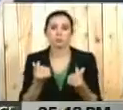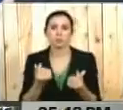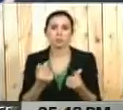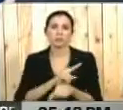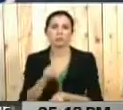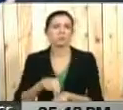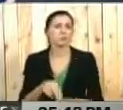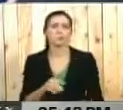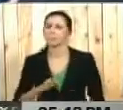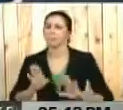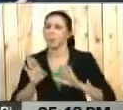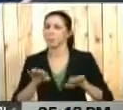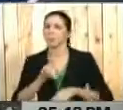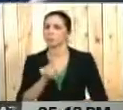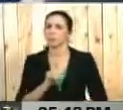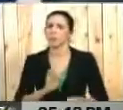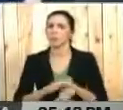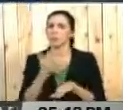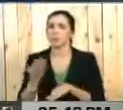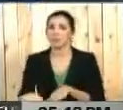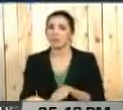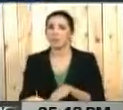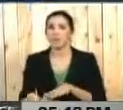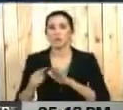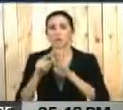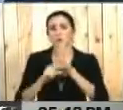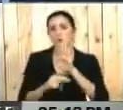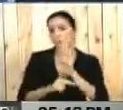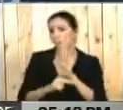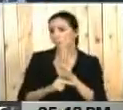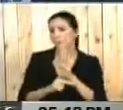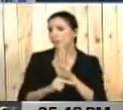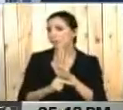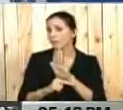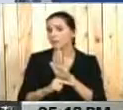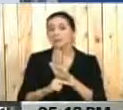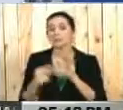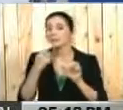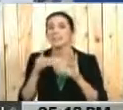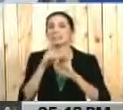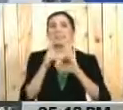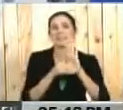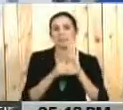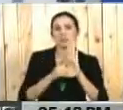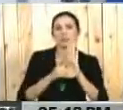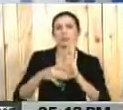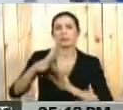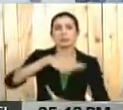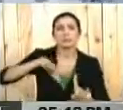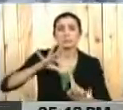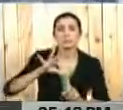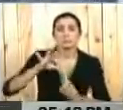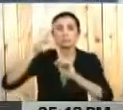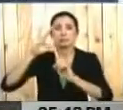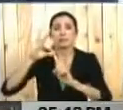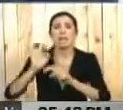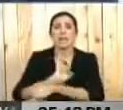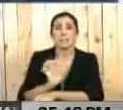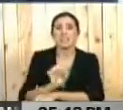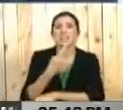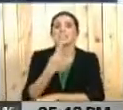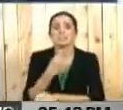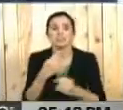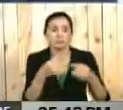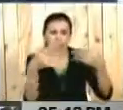esa tesis, porque la norma que rige los estados de excepción y que habla de la emergencia económica al final